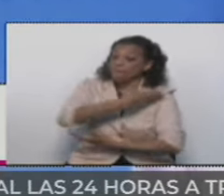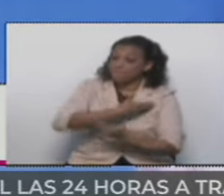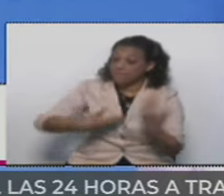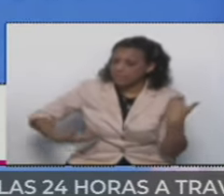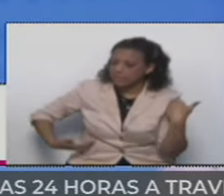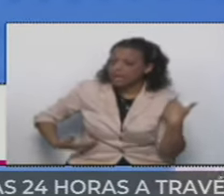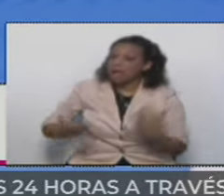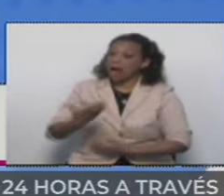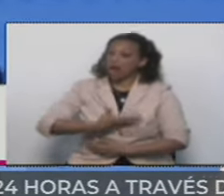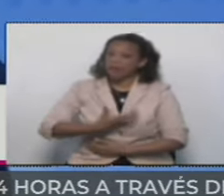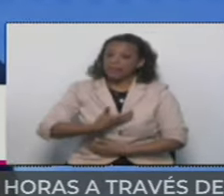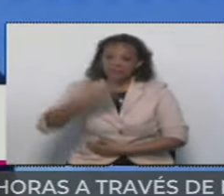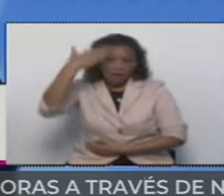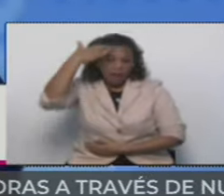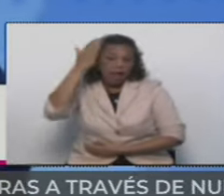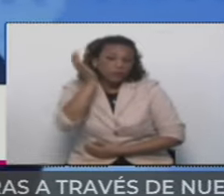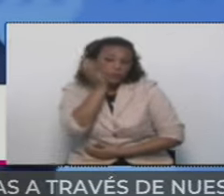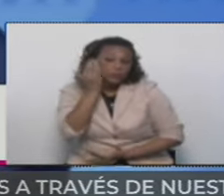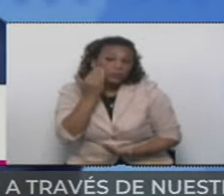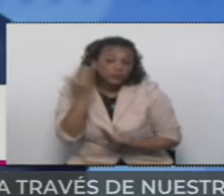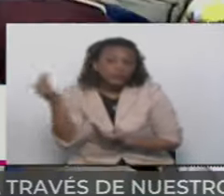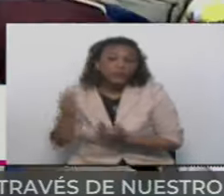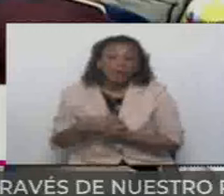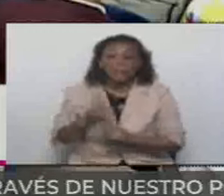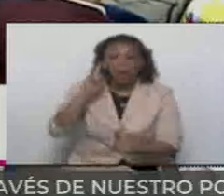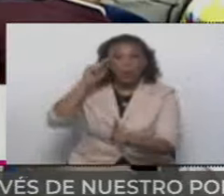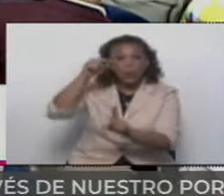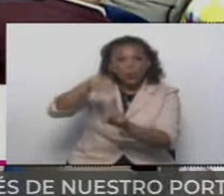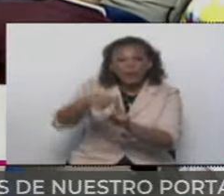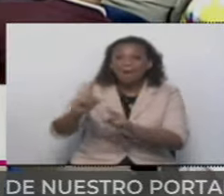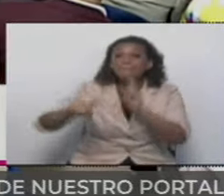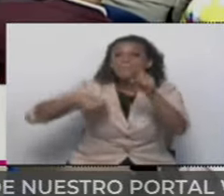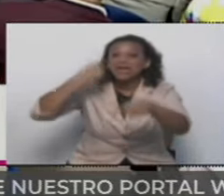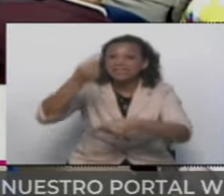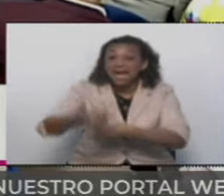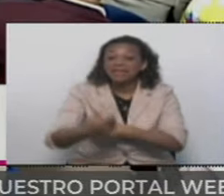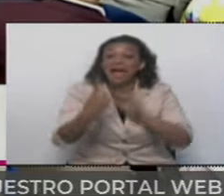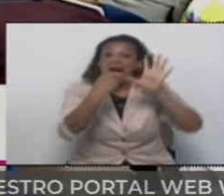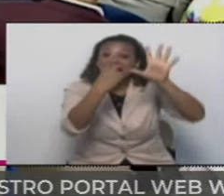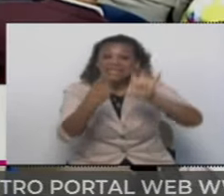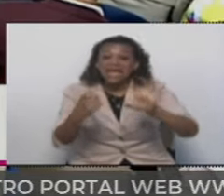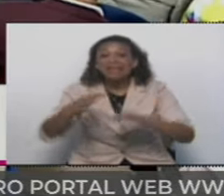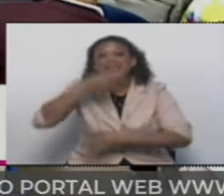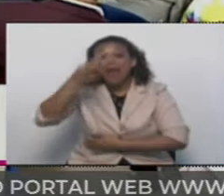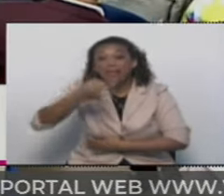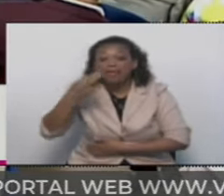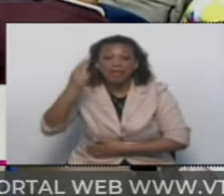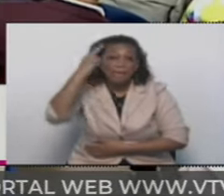con la alcaldesa Carmen Meléndez, para que tengamos mañana a las 6 de la tarde en la Plaza